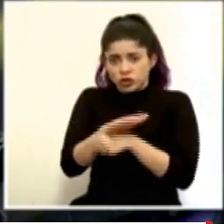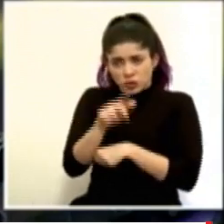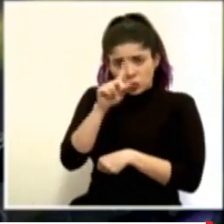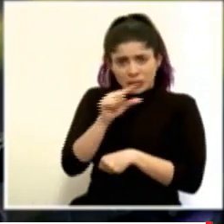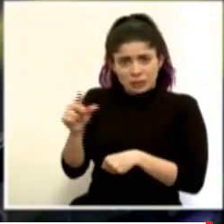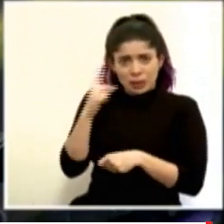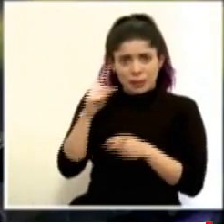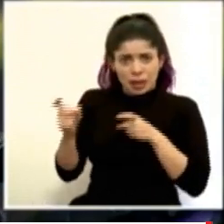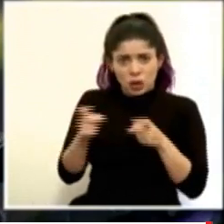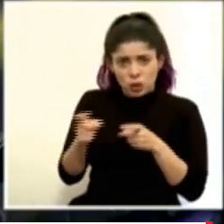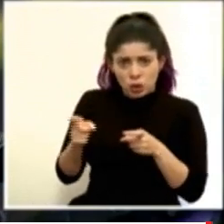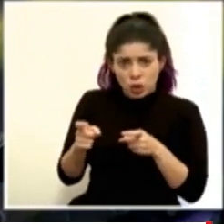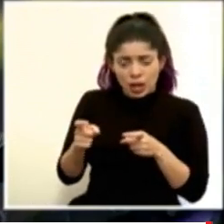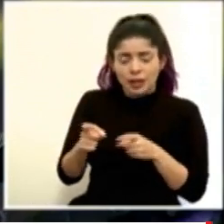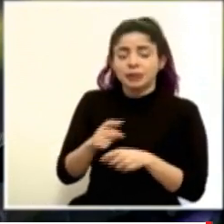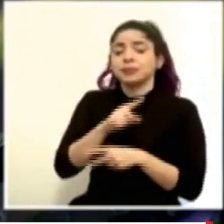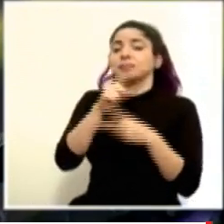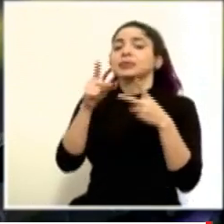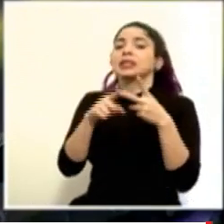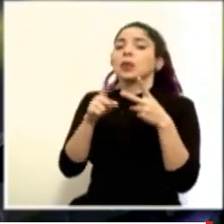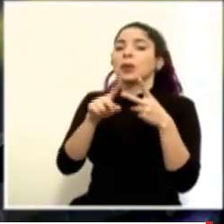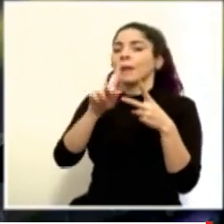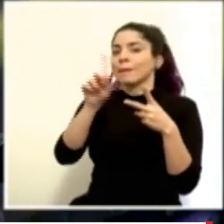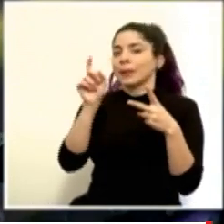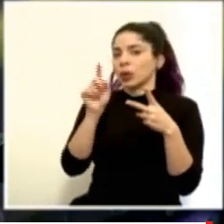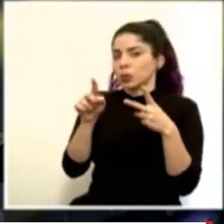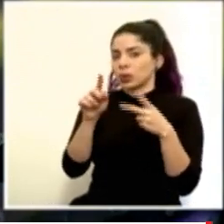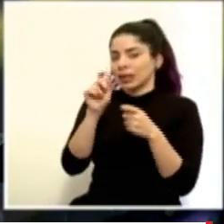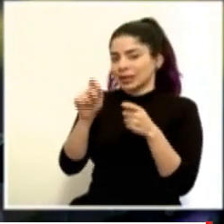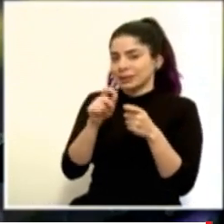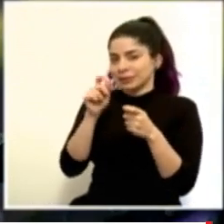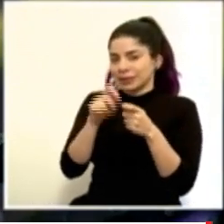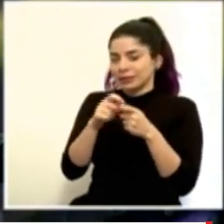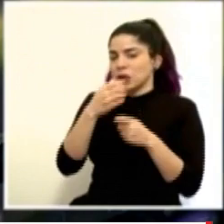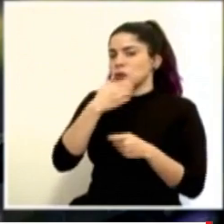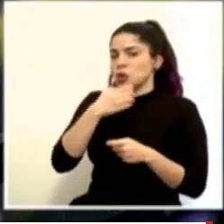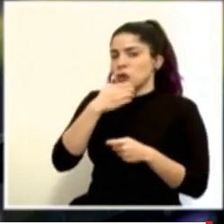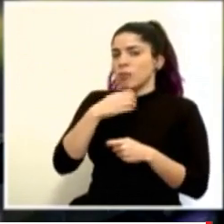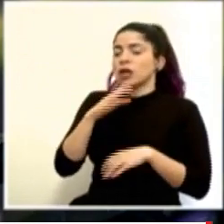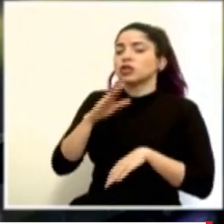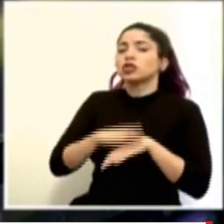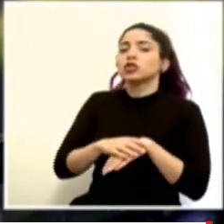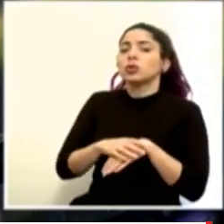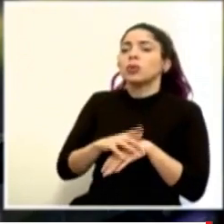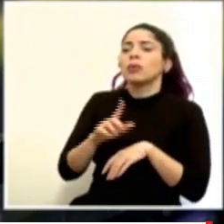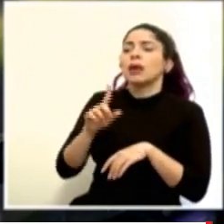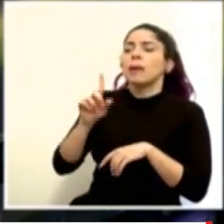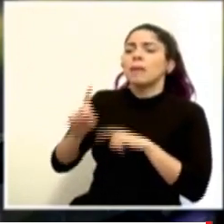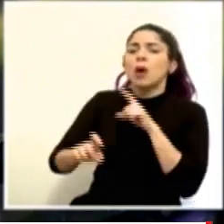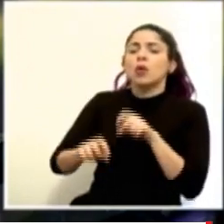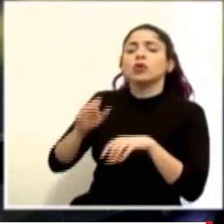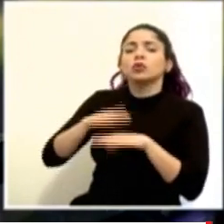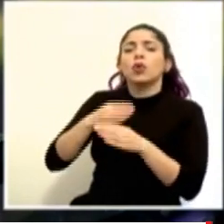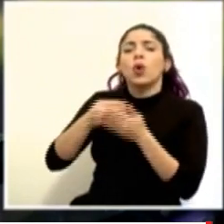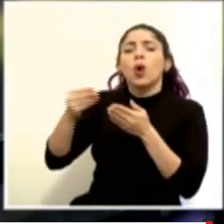contagios. Y la segunda consulta muy específica, don Román, sobre los cuestionamientos a una compra de mascarillas que no